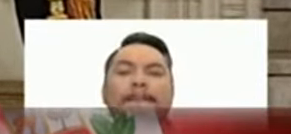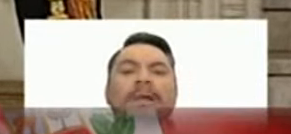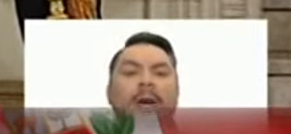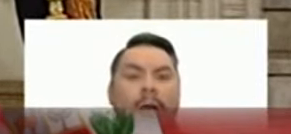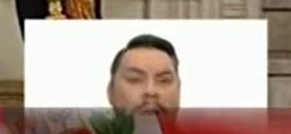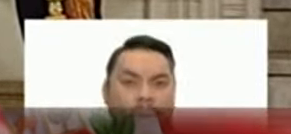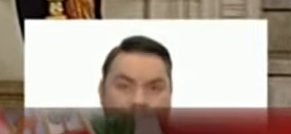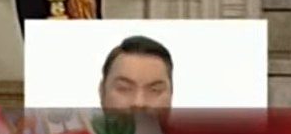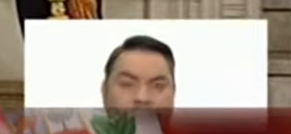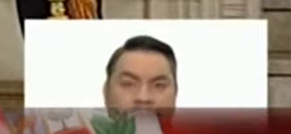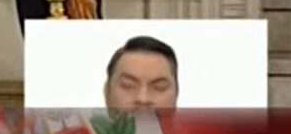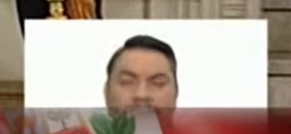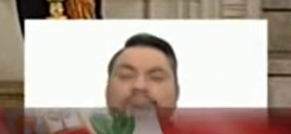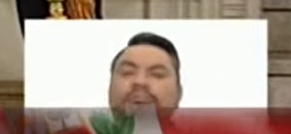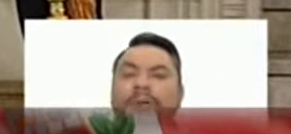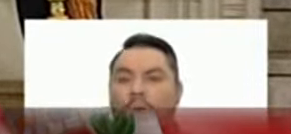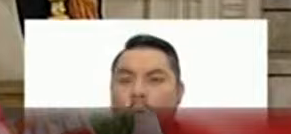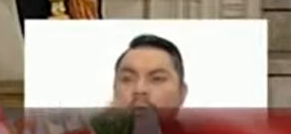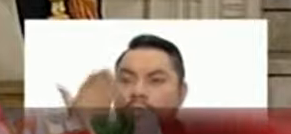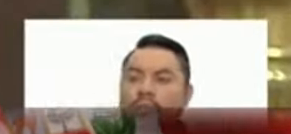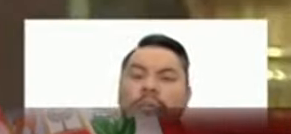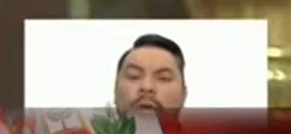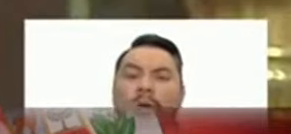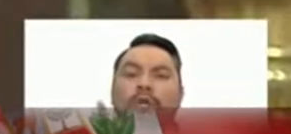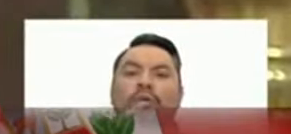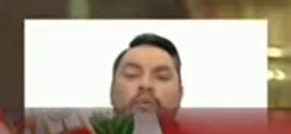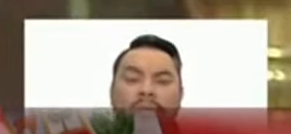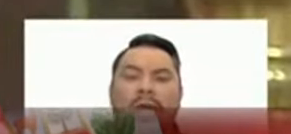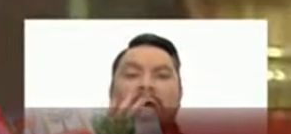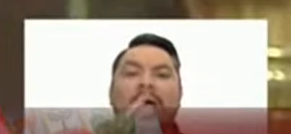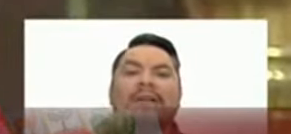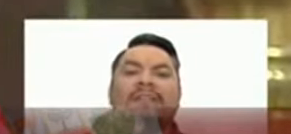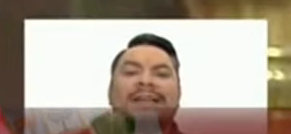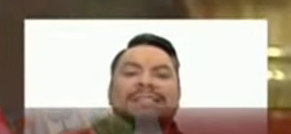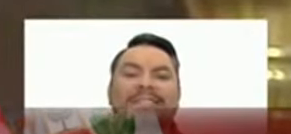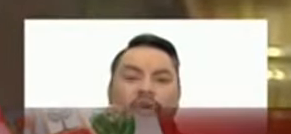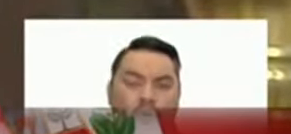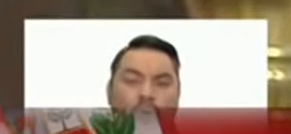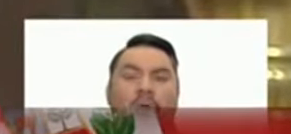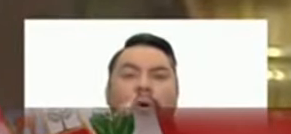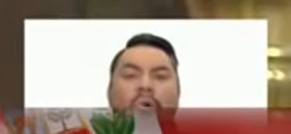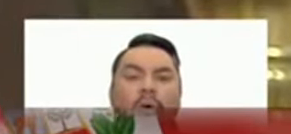y Saneamiento al señor Durich Francisco Huitemburi Talledo.